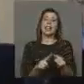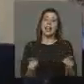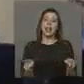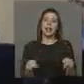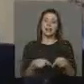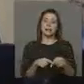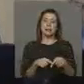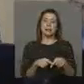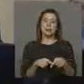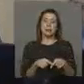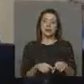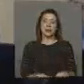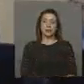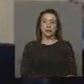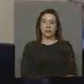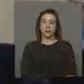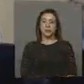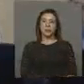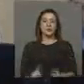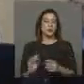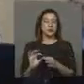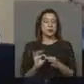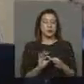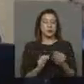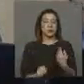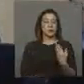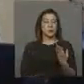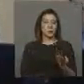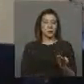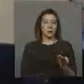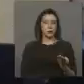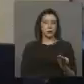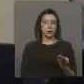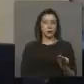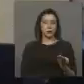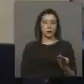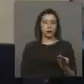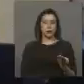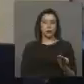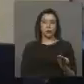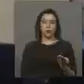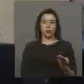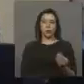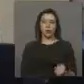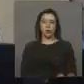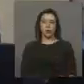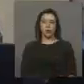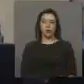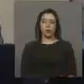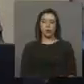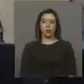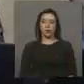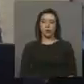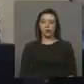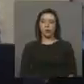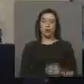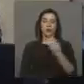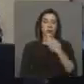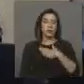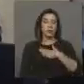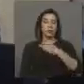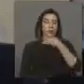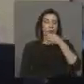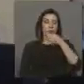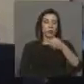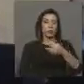de esta naturaleza y magnitud. Por lo tanto solicito lo que acabo de señalar, Presidente, y no puedo obviar en esta